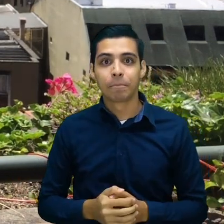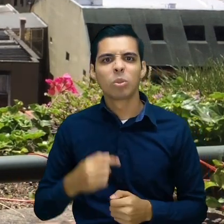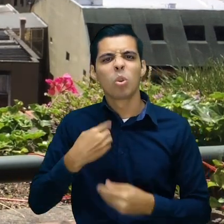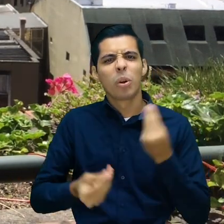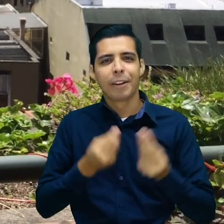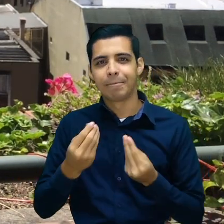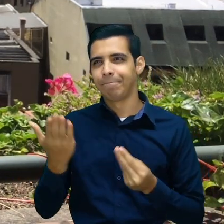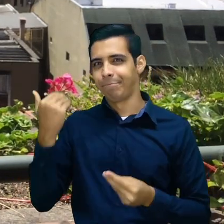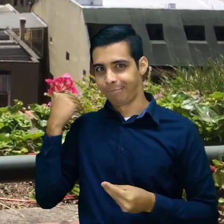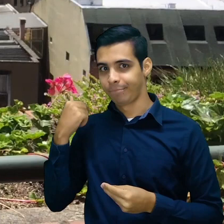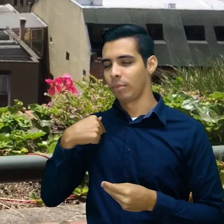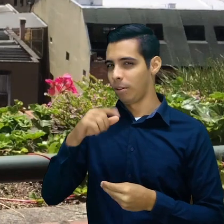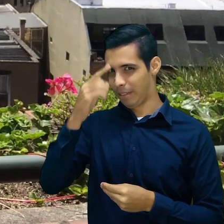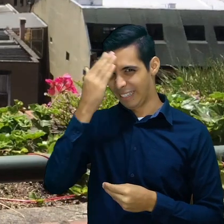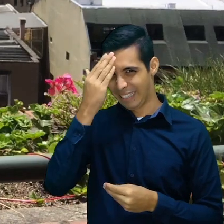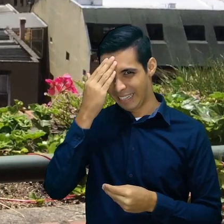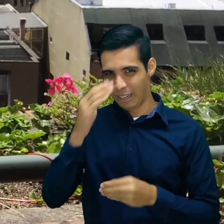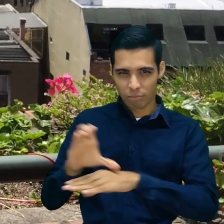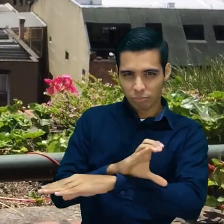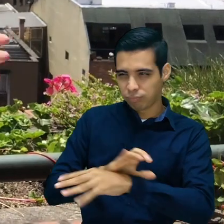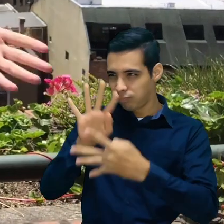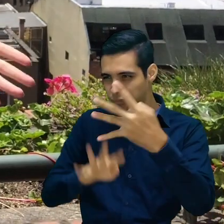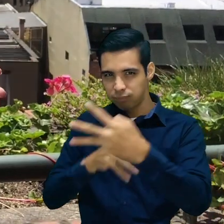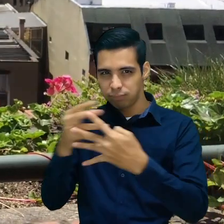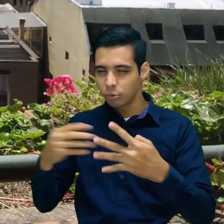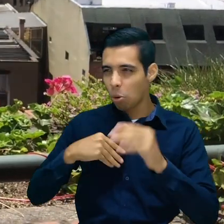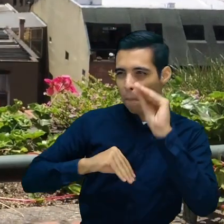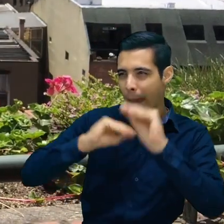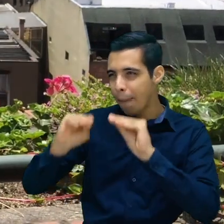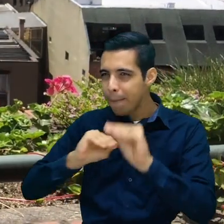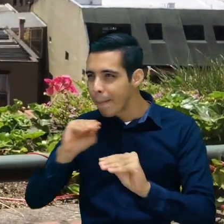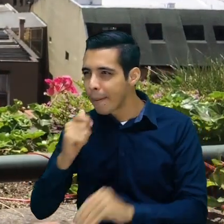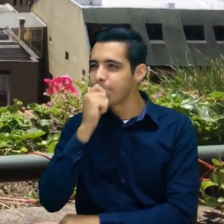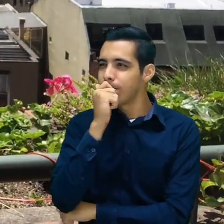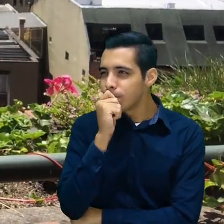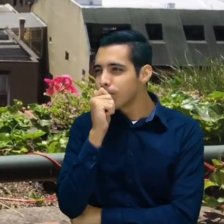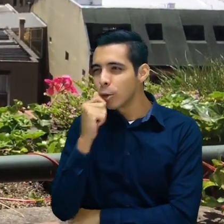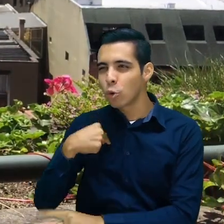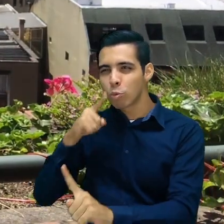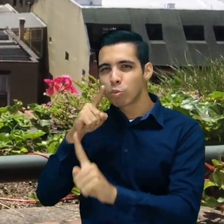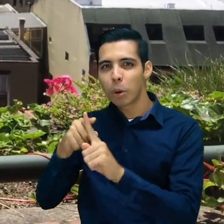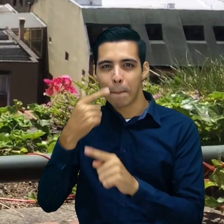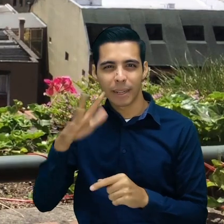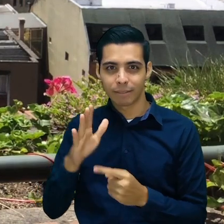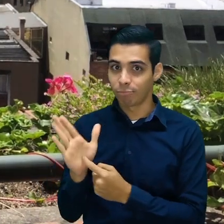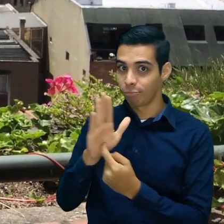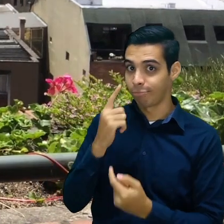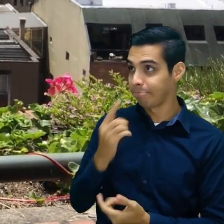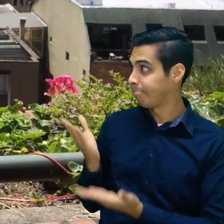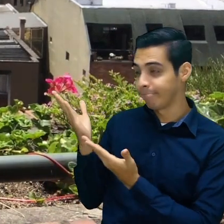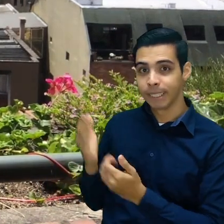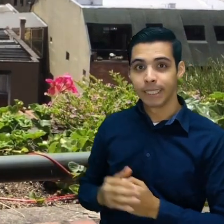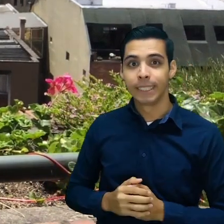semanalmente que hicieran que me acercara a esas metas. Este método se lo aprendí a Julián Castañeda y se ve más o menos como algo así.